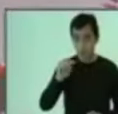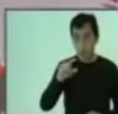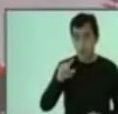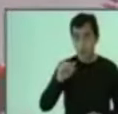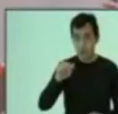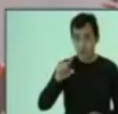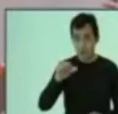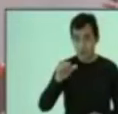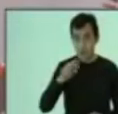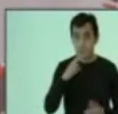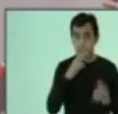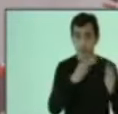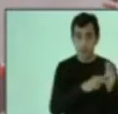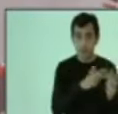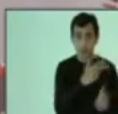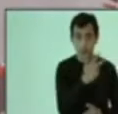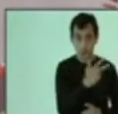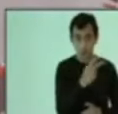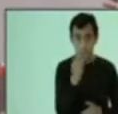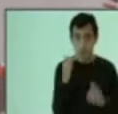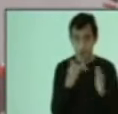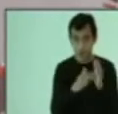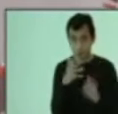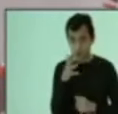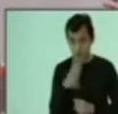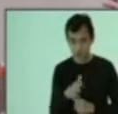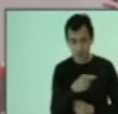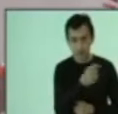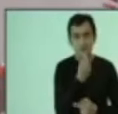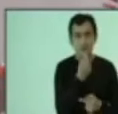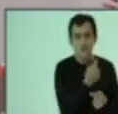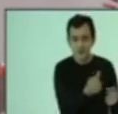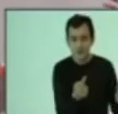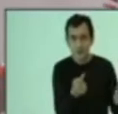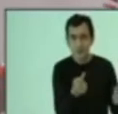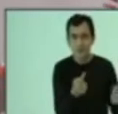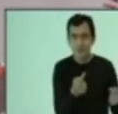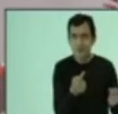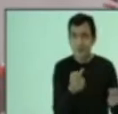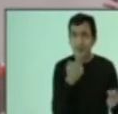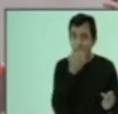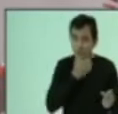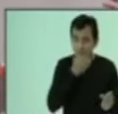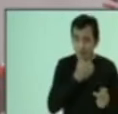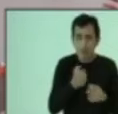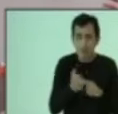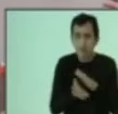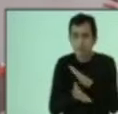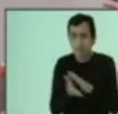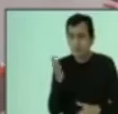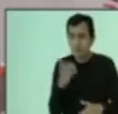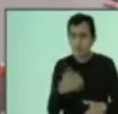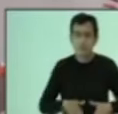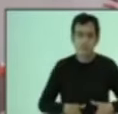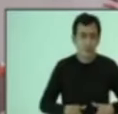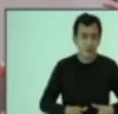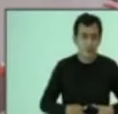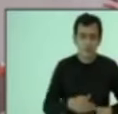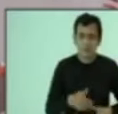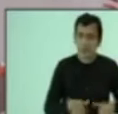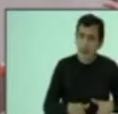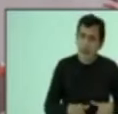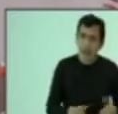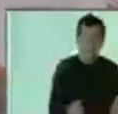administración 2008-2010 intentábamos que los niños no se fueran a la escuela sin un alimento básico en la